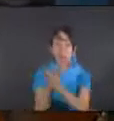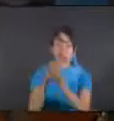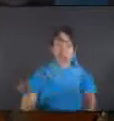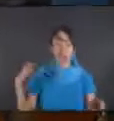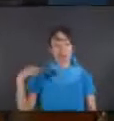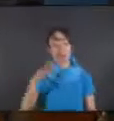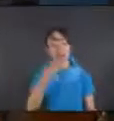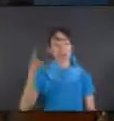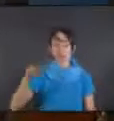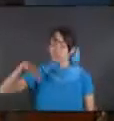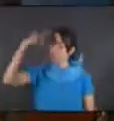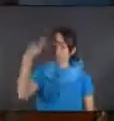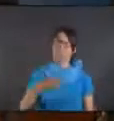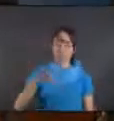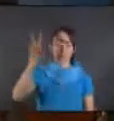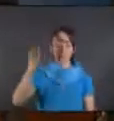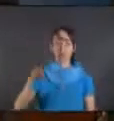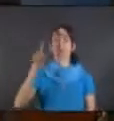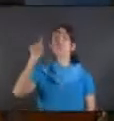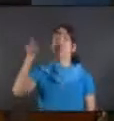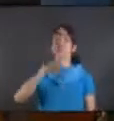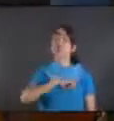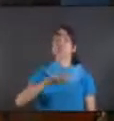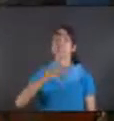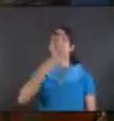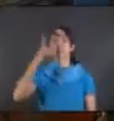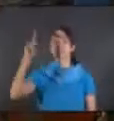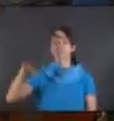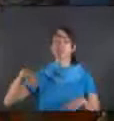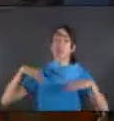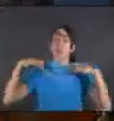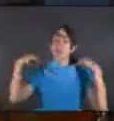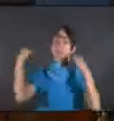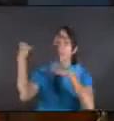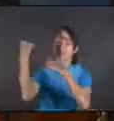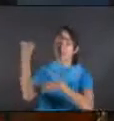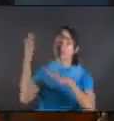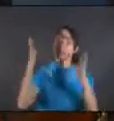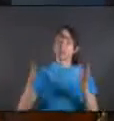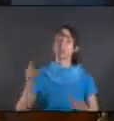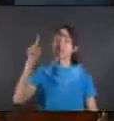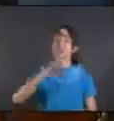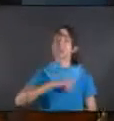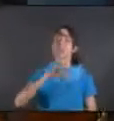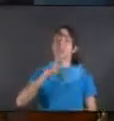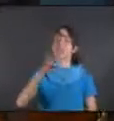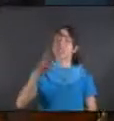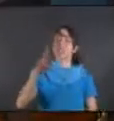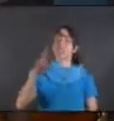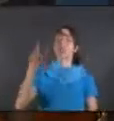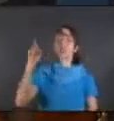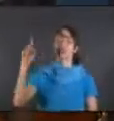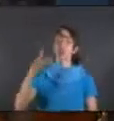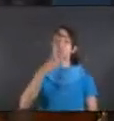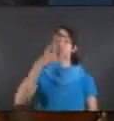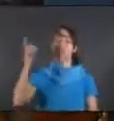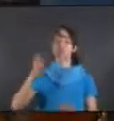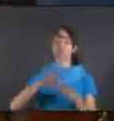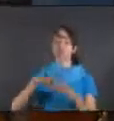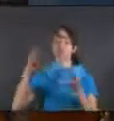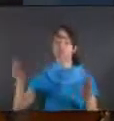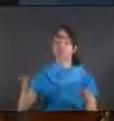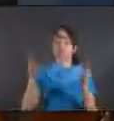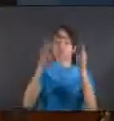Señor, que atiendas esta oración, esta súplica, Señor. Por favor, Padre Santo, inclina tu oído a